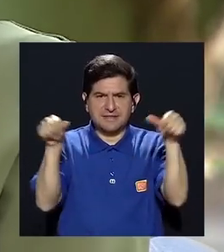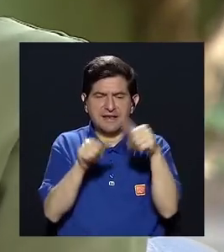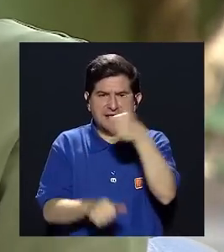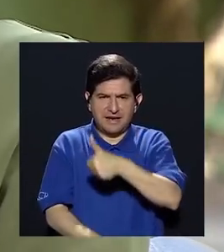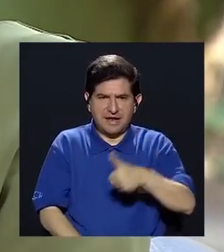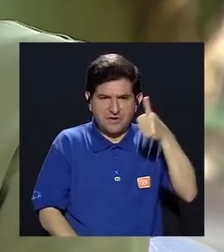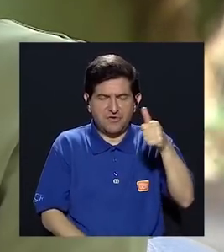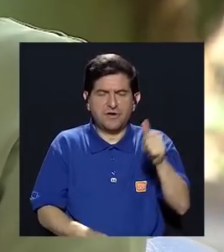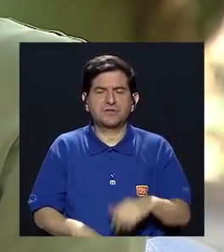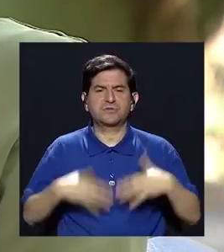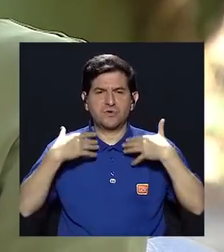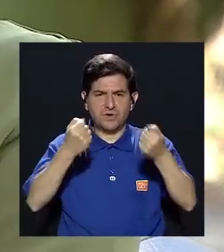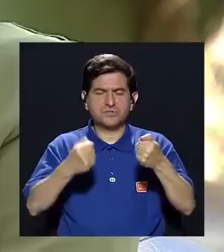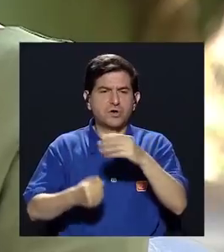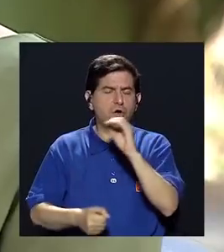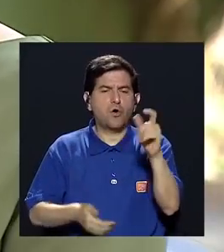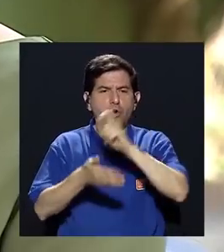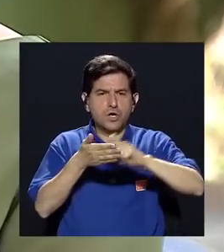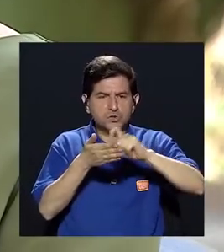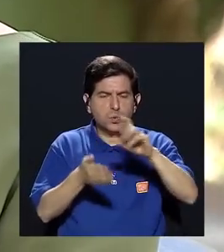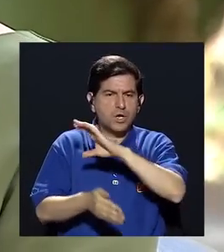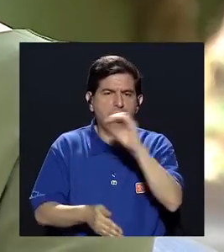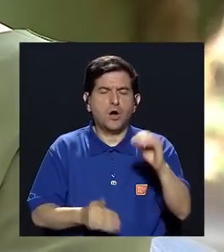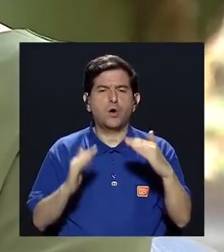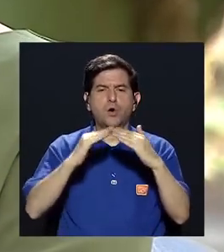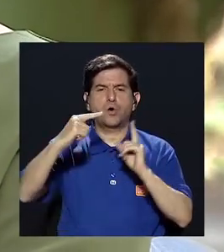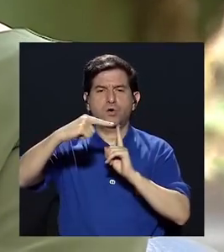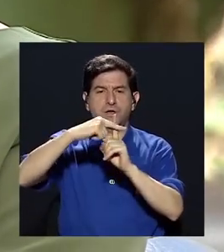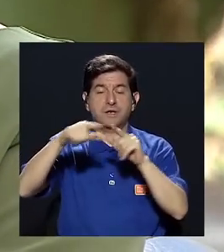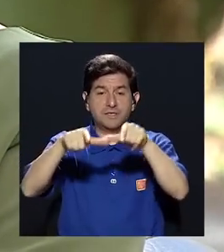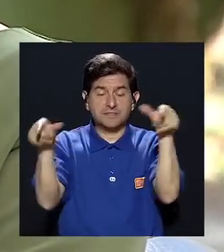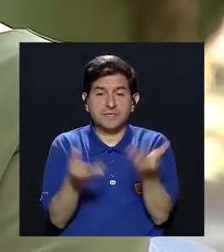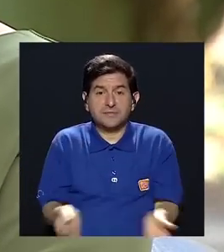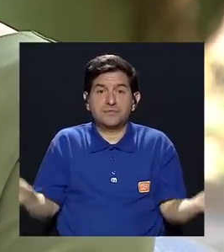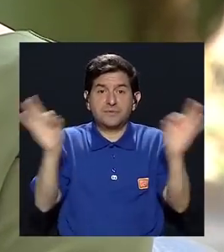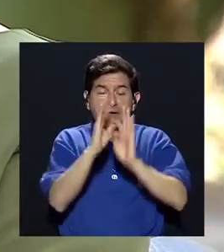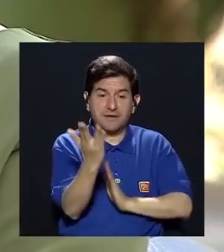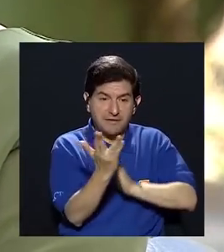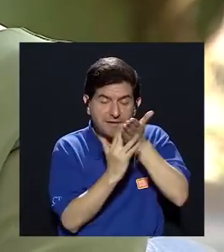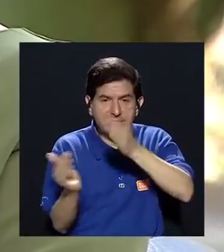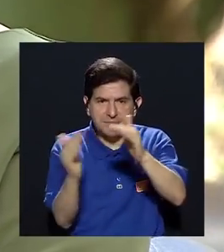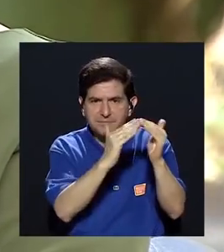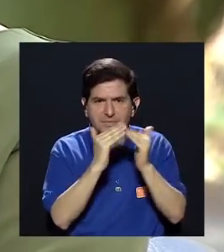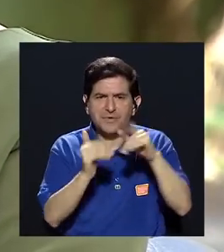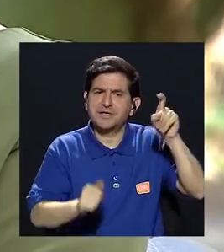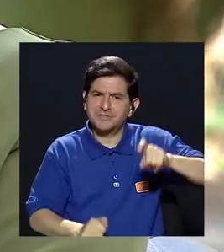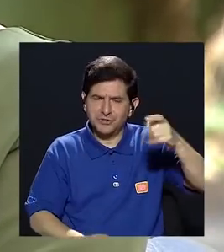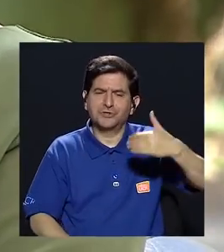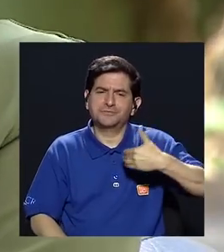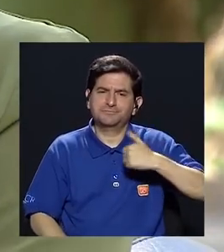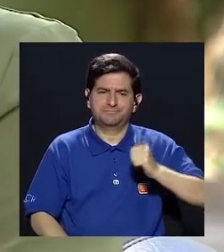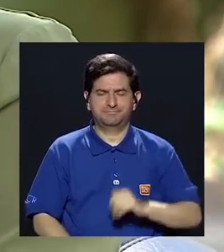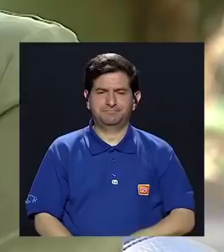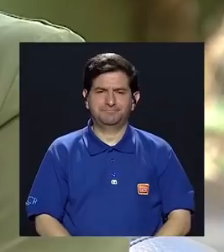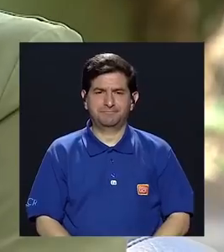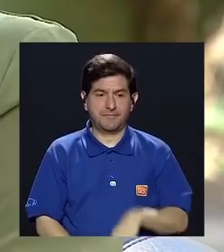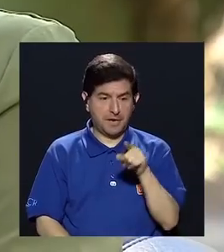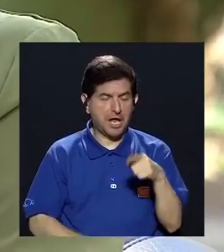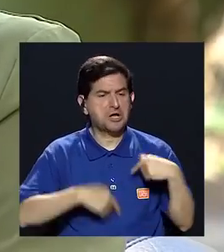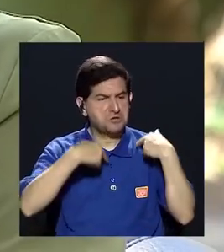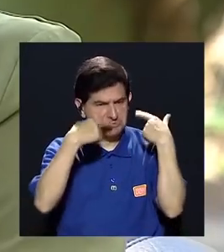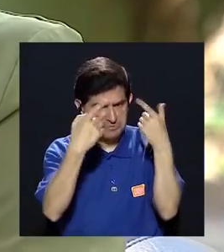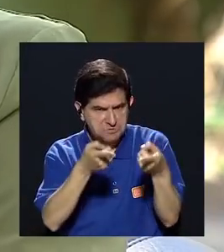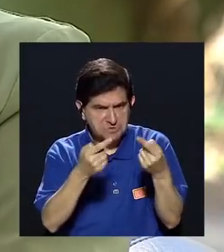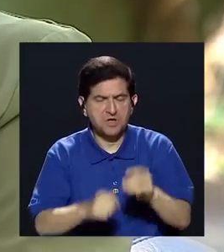salud o de la escuela o de la iglesia, porque son puntos estratégicos para el acceso de la población más necesitada. Entonces eso,